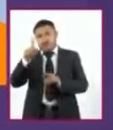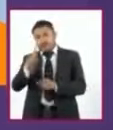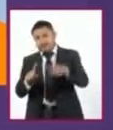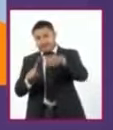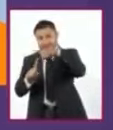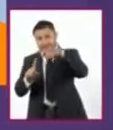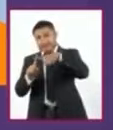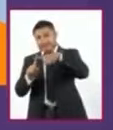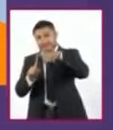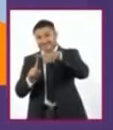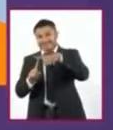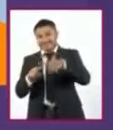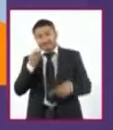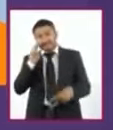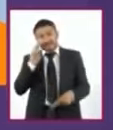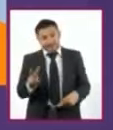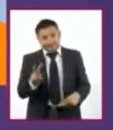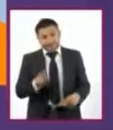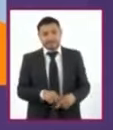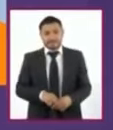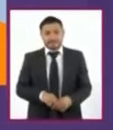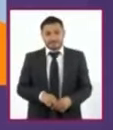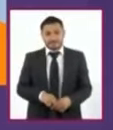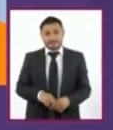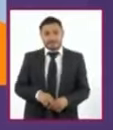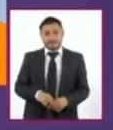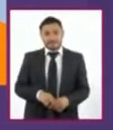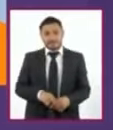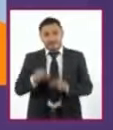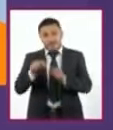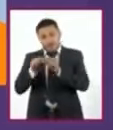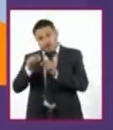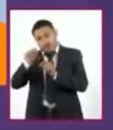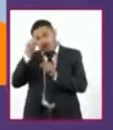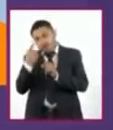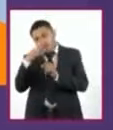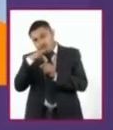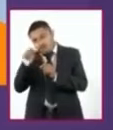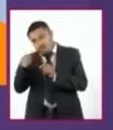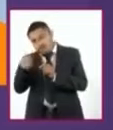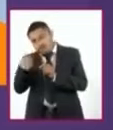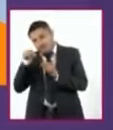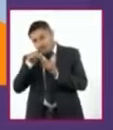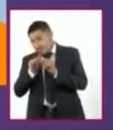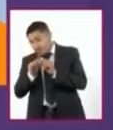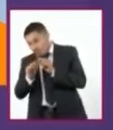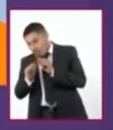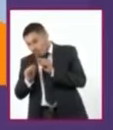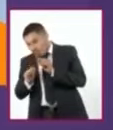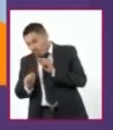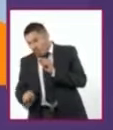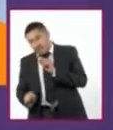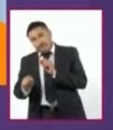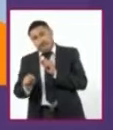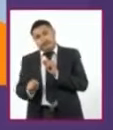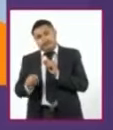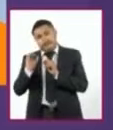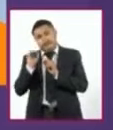mediciones. Los resultados son: poste de luz 1 centímetro y el reflejo de este